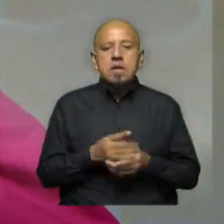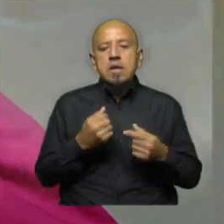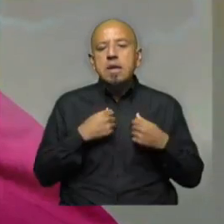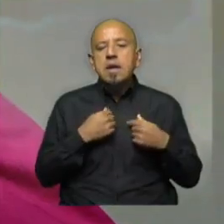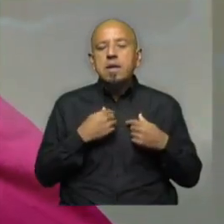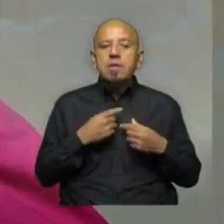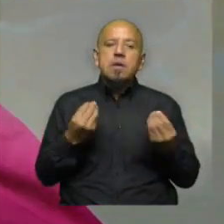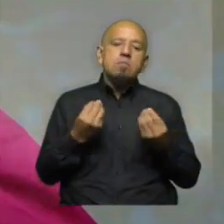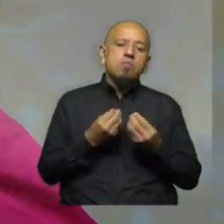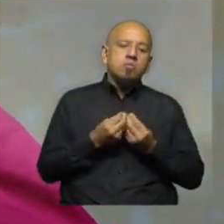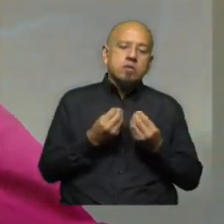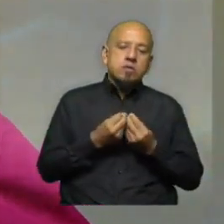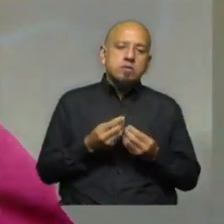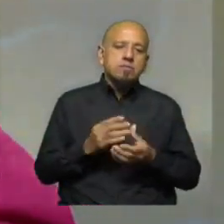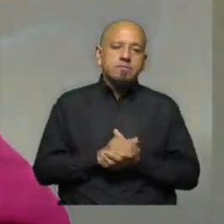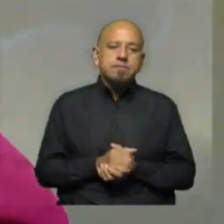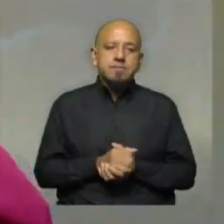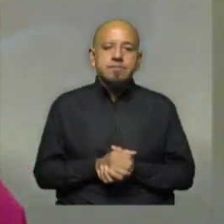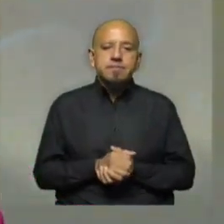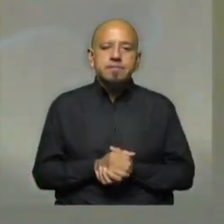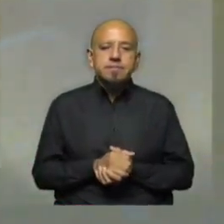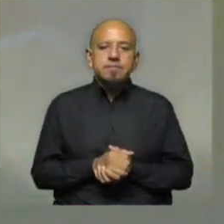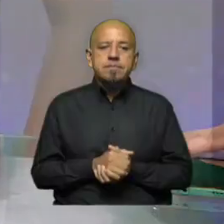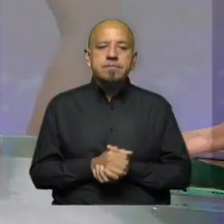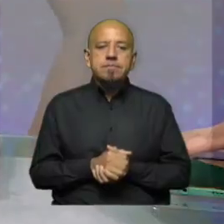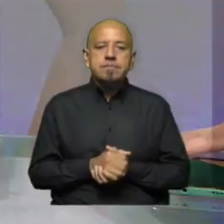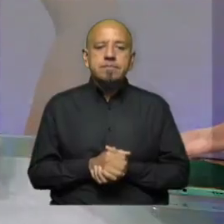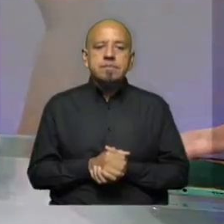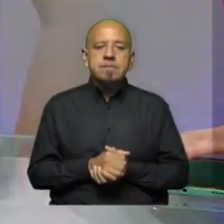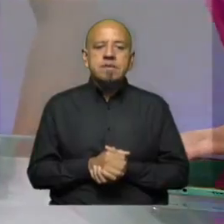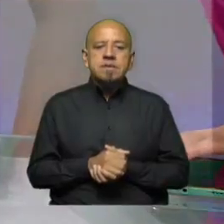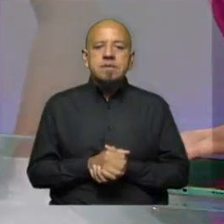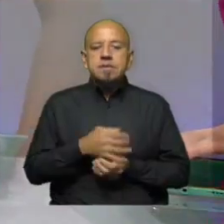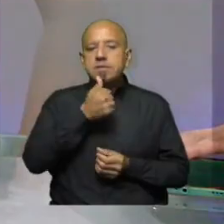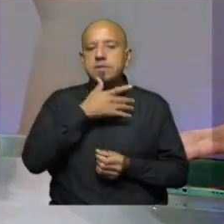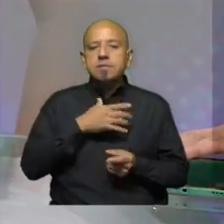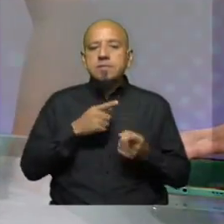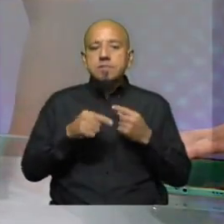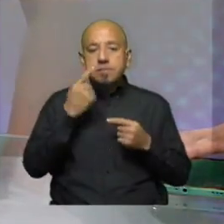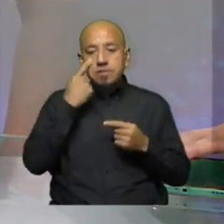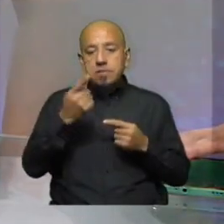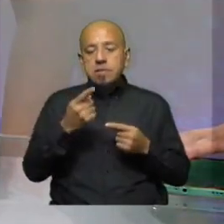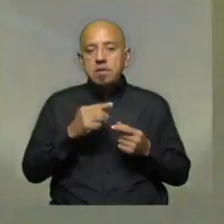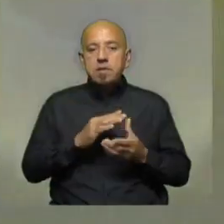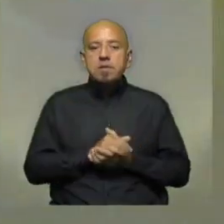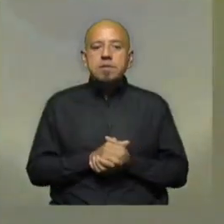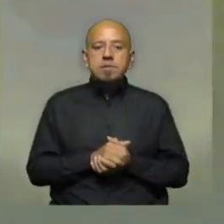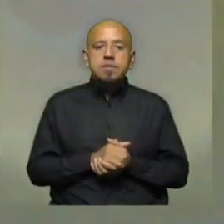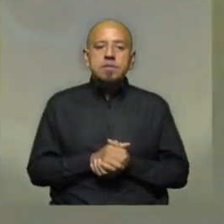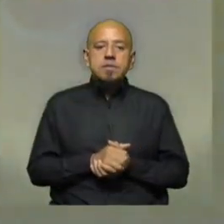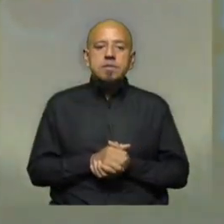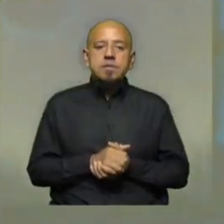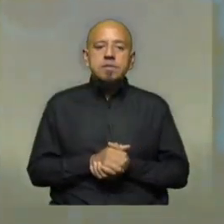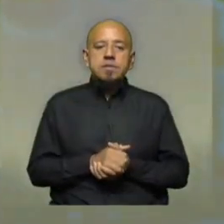traigan muchas, por favor. A mí me traen. Perfecto. Bueno, nada, muchas historias. Estuviste hablando con alguien que sabe mucho. Estoy hablando con alguien que